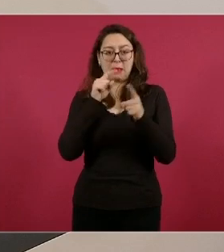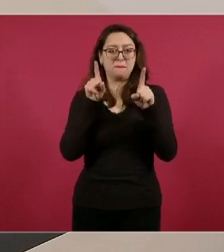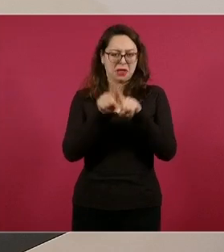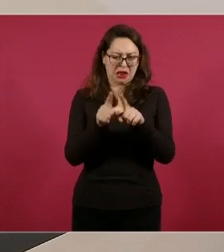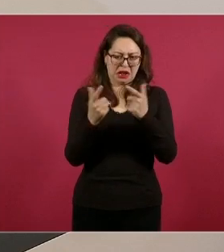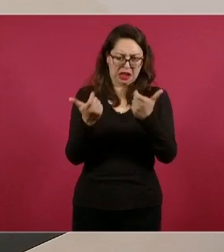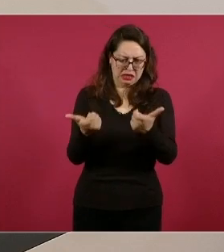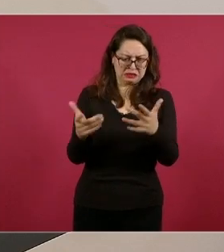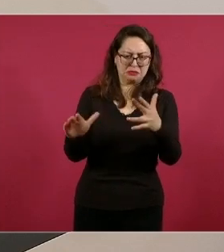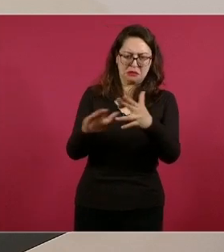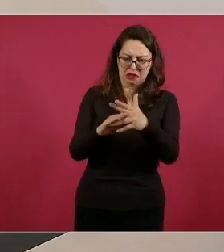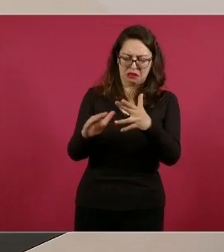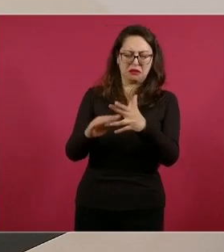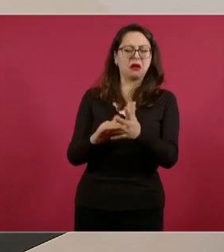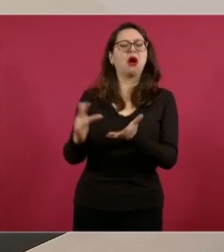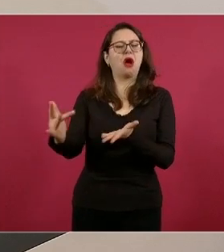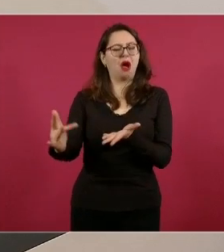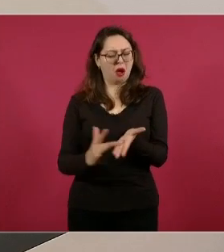medias.